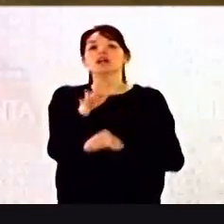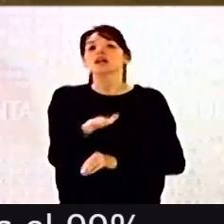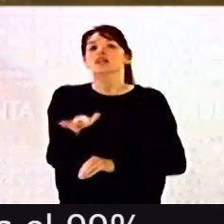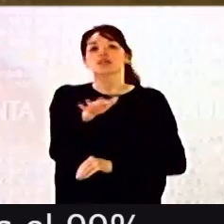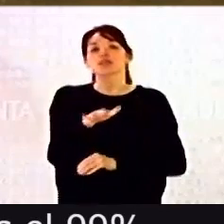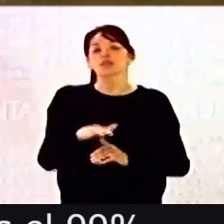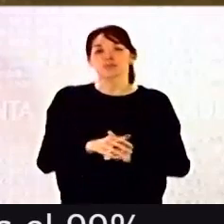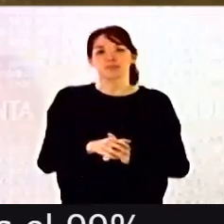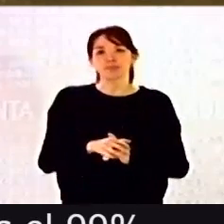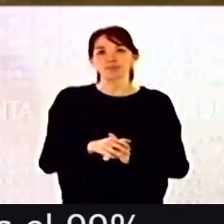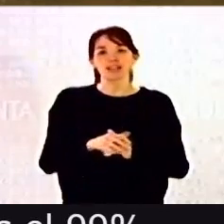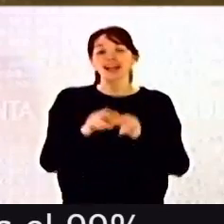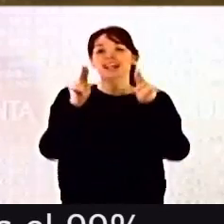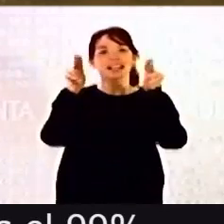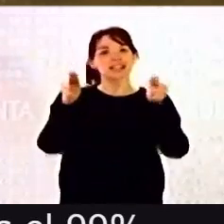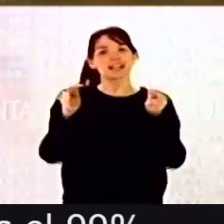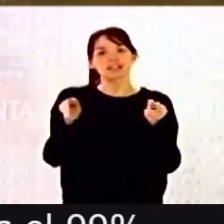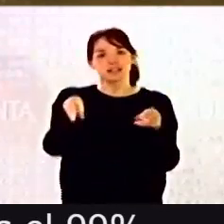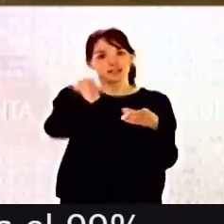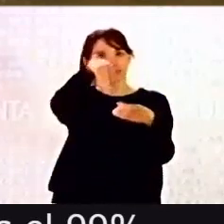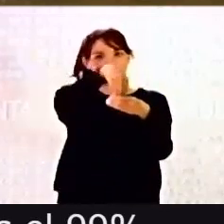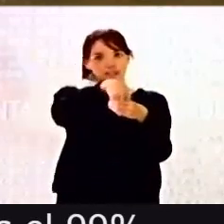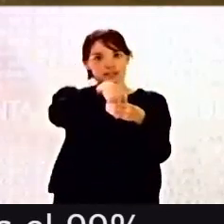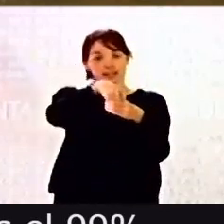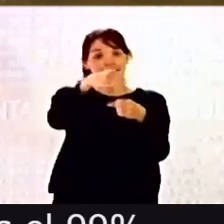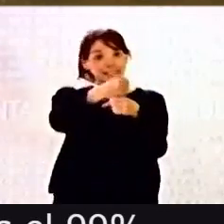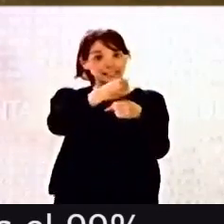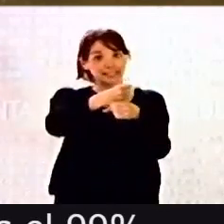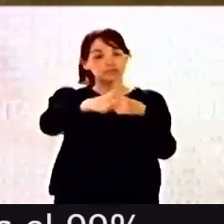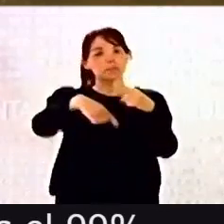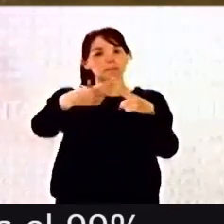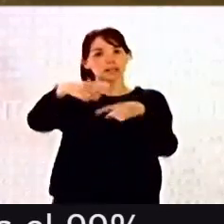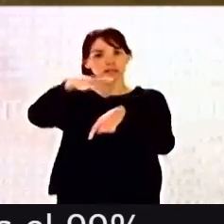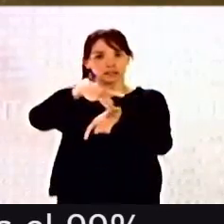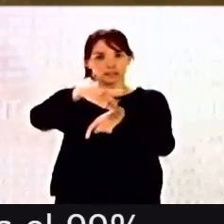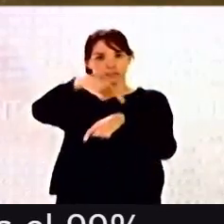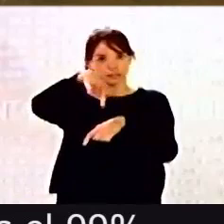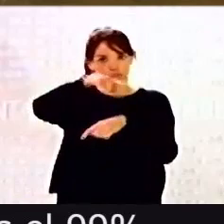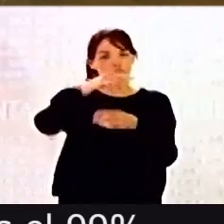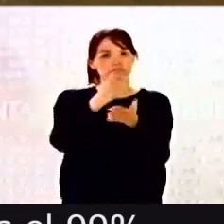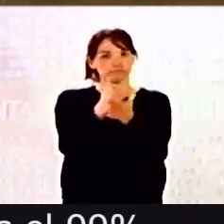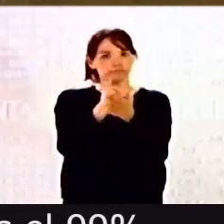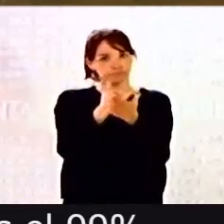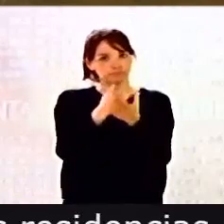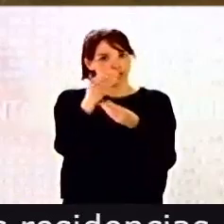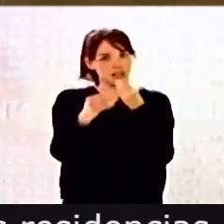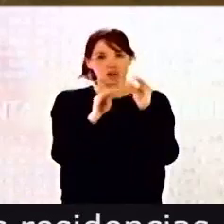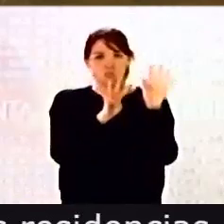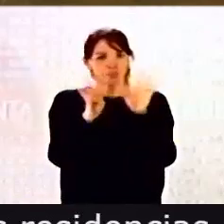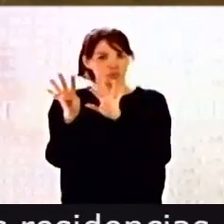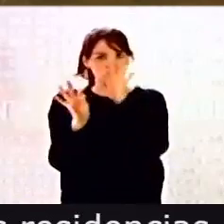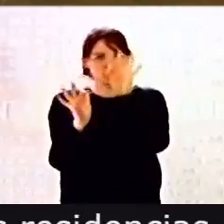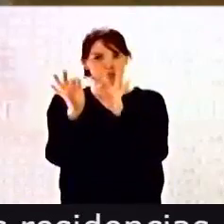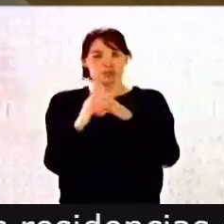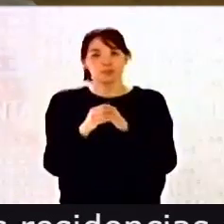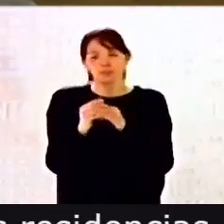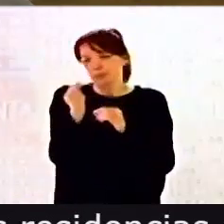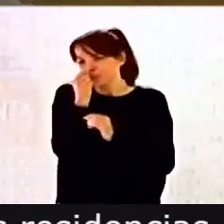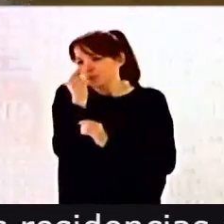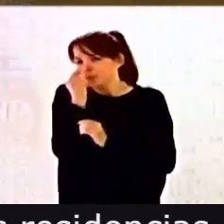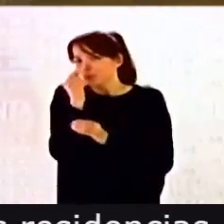residentes y a trabajadores de las propias residencias de mayores. En poca o en escasa cuantía se le han hecho